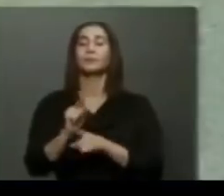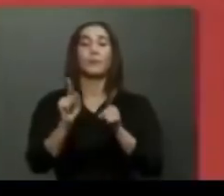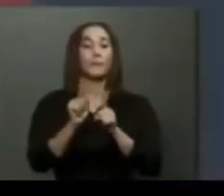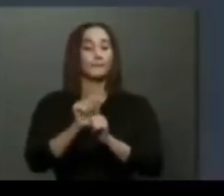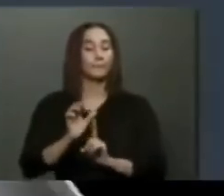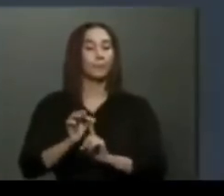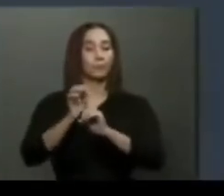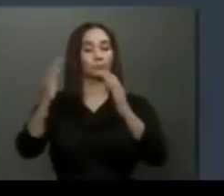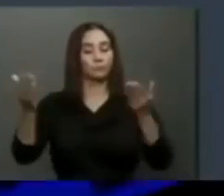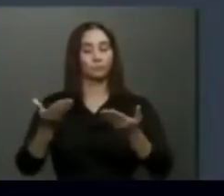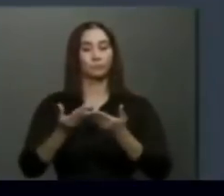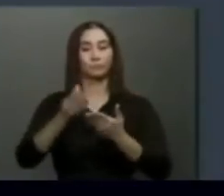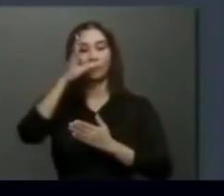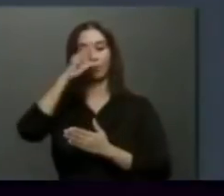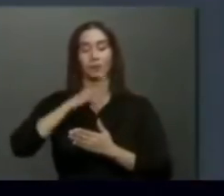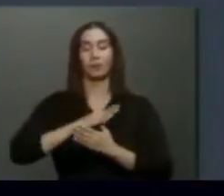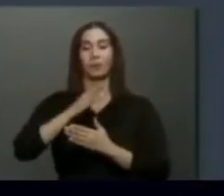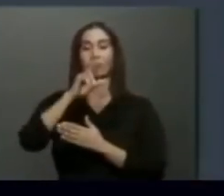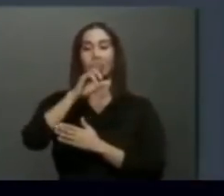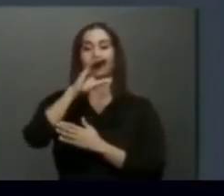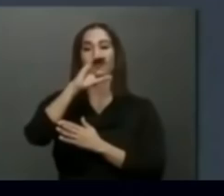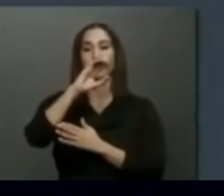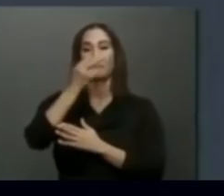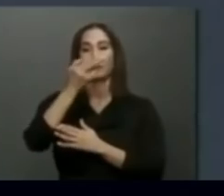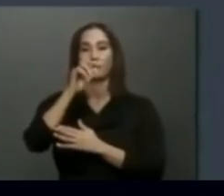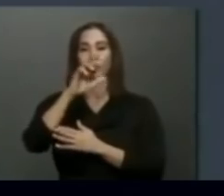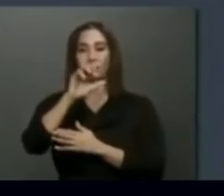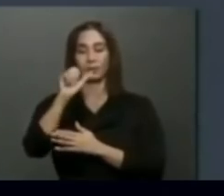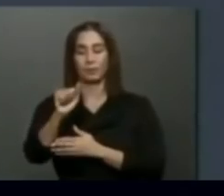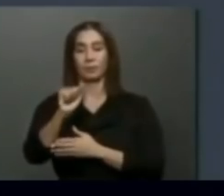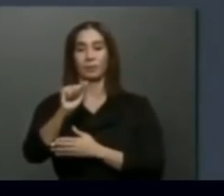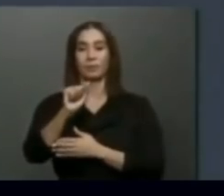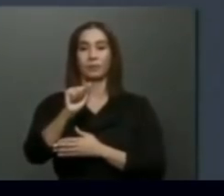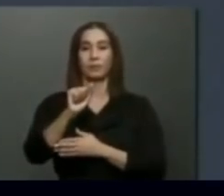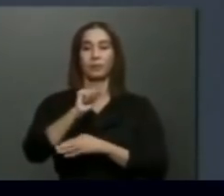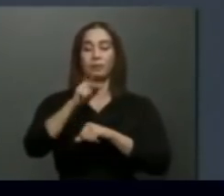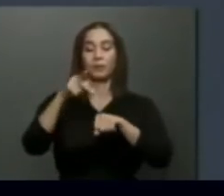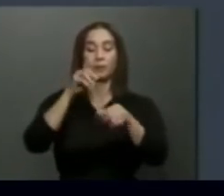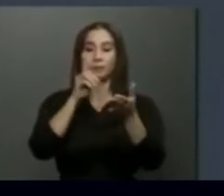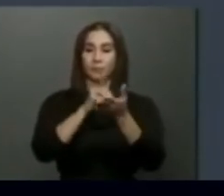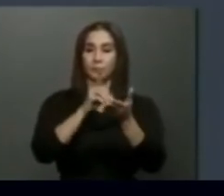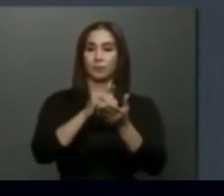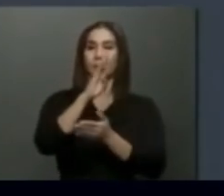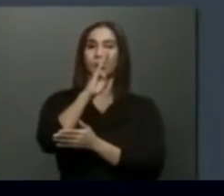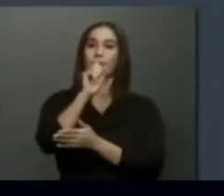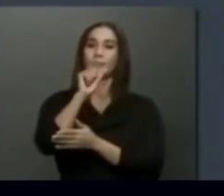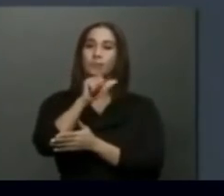También nos distingue con su presencia el señor Richard Valdés, director municipal de Villa Linda, Palmarejo.